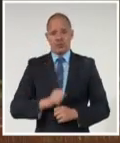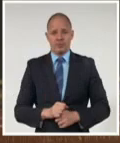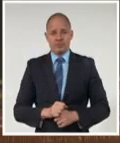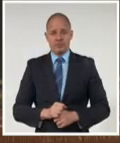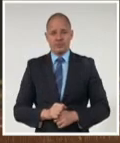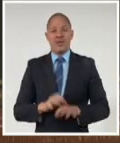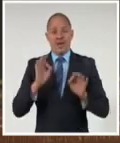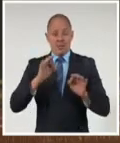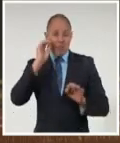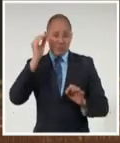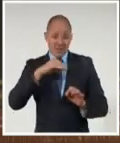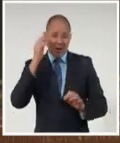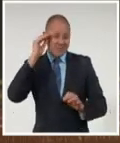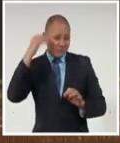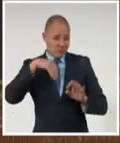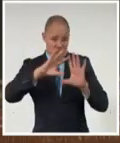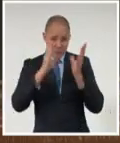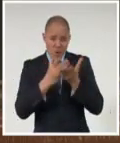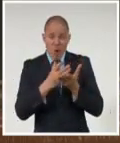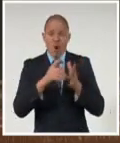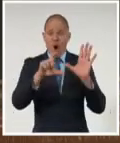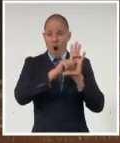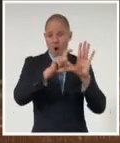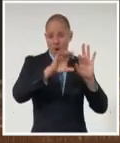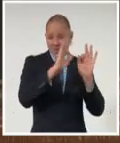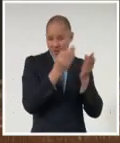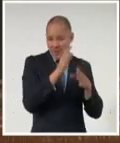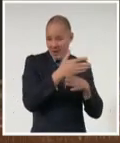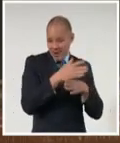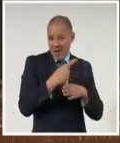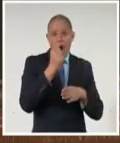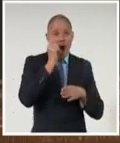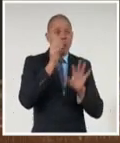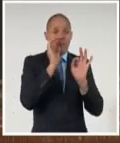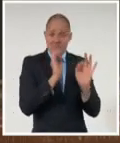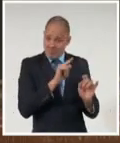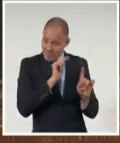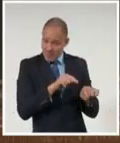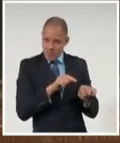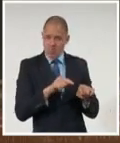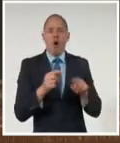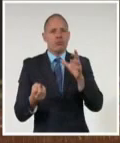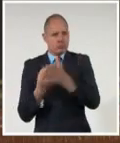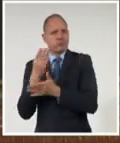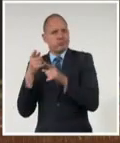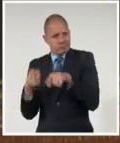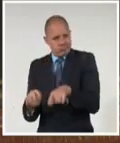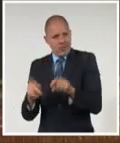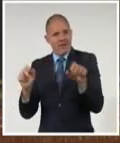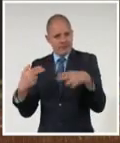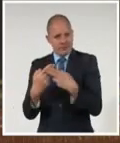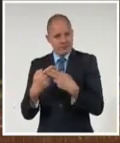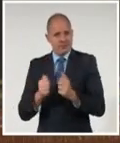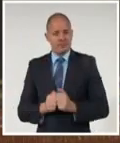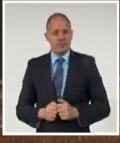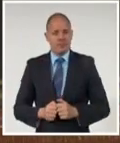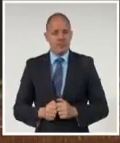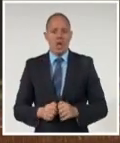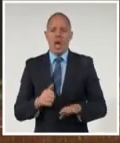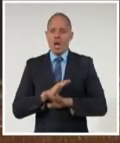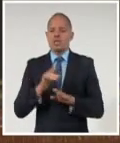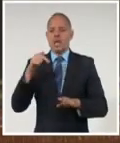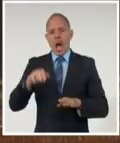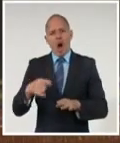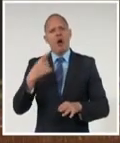convocatorias que han ido superando una tras otra en cuanto a actualidad, centralidad en los análisis y cualidad de